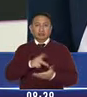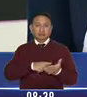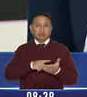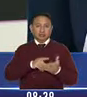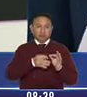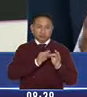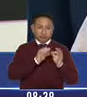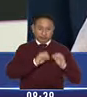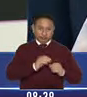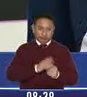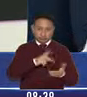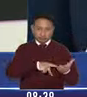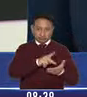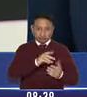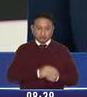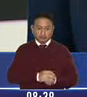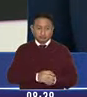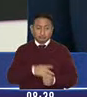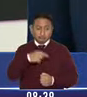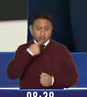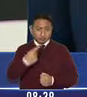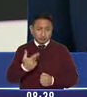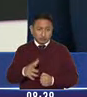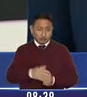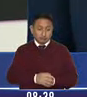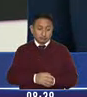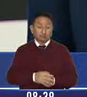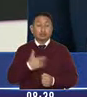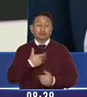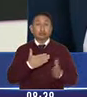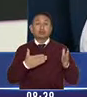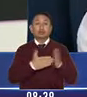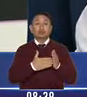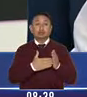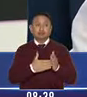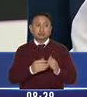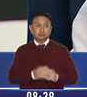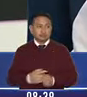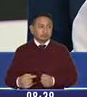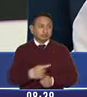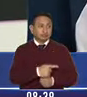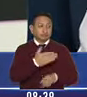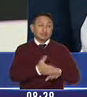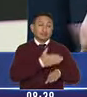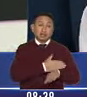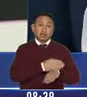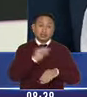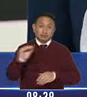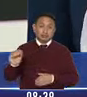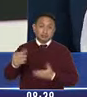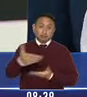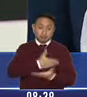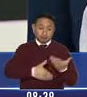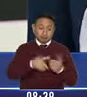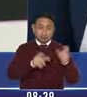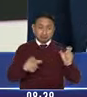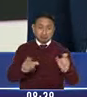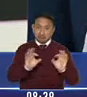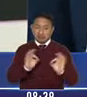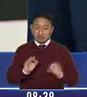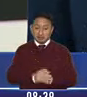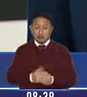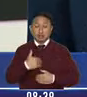mantenimiento vial. Y usted sabe que públicamente nosotros votamos en contra porque no hubo la socialización como corresponde con la ciudadanía. Y